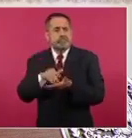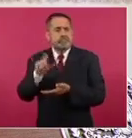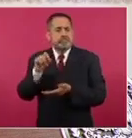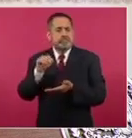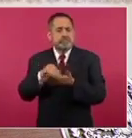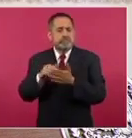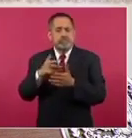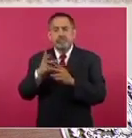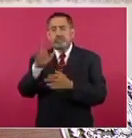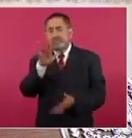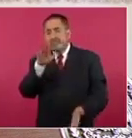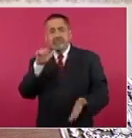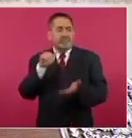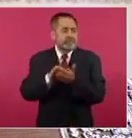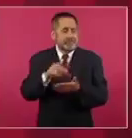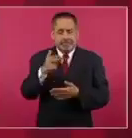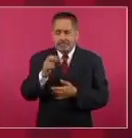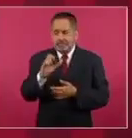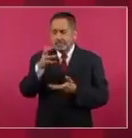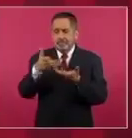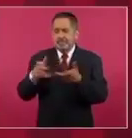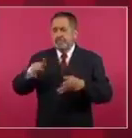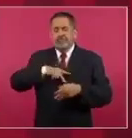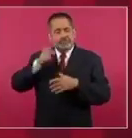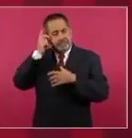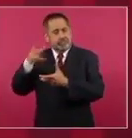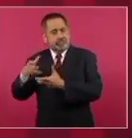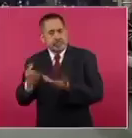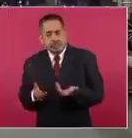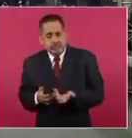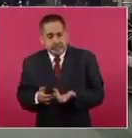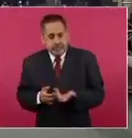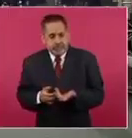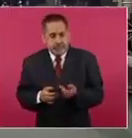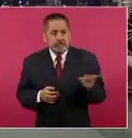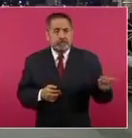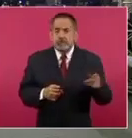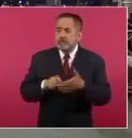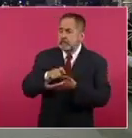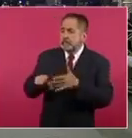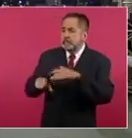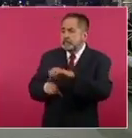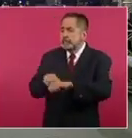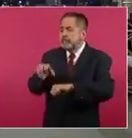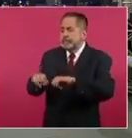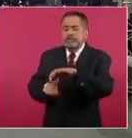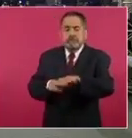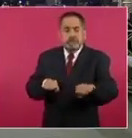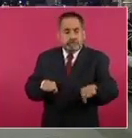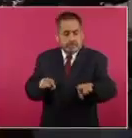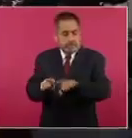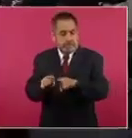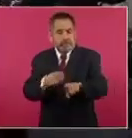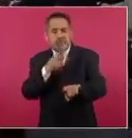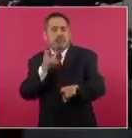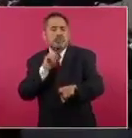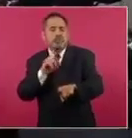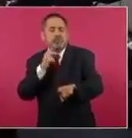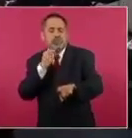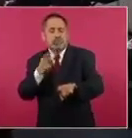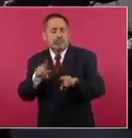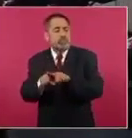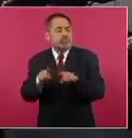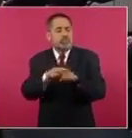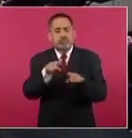Hasta 50 mil hectáreas. Que pudiera ser el caso porque ha estado comprando parcelas, el caso, sería el caso de pasar del